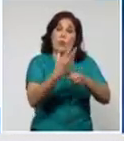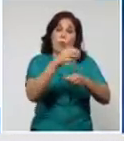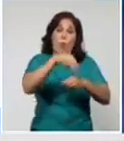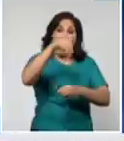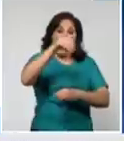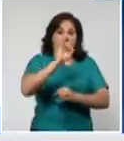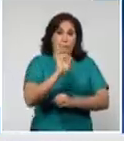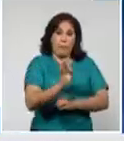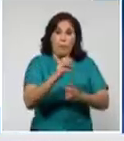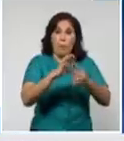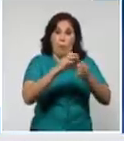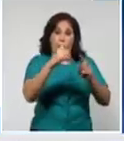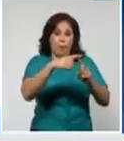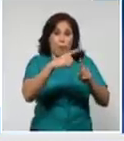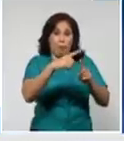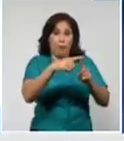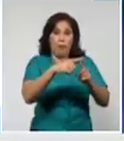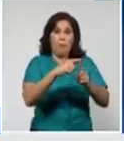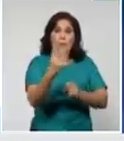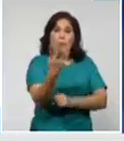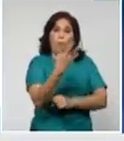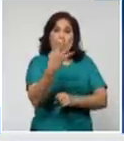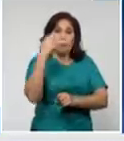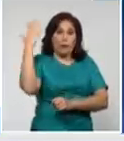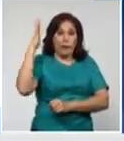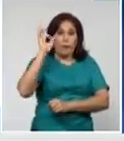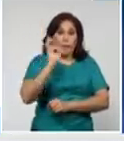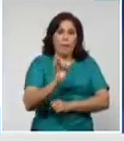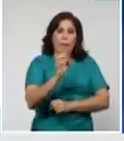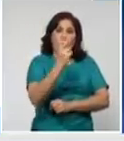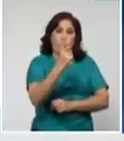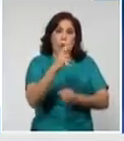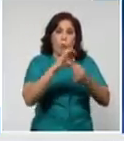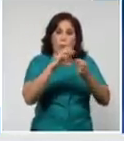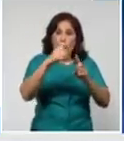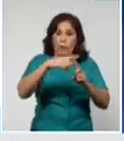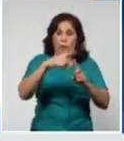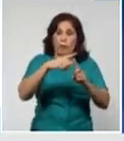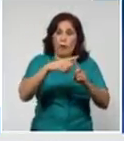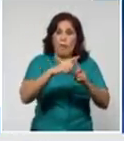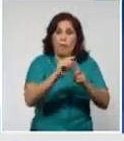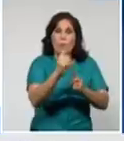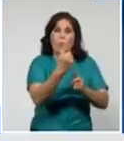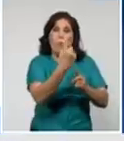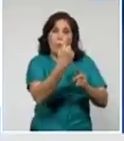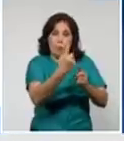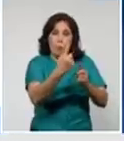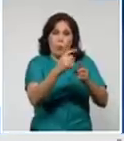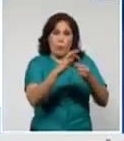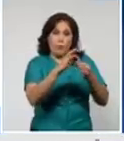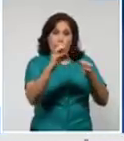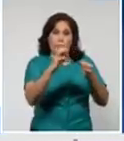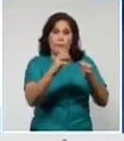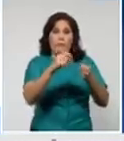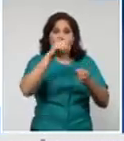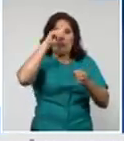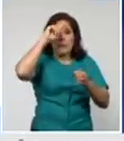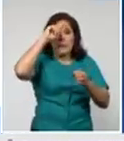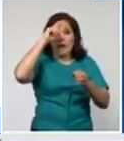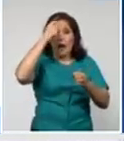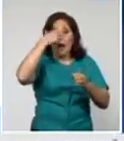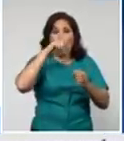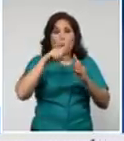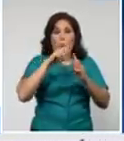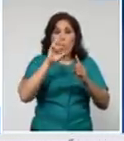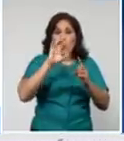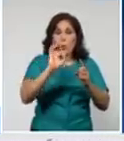Guantánamo, los 4 importados son 2 de Guantánamo, 1 de San Antonio y 1 de